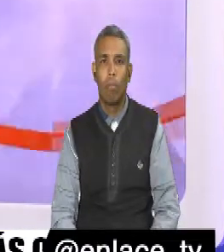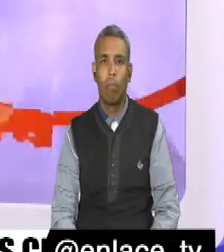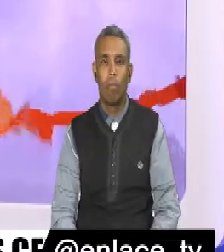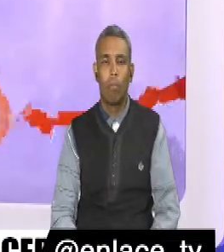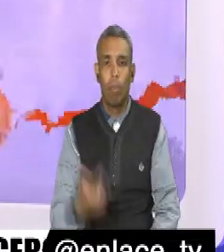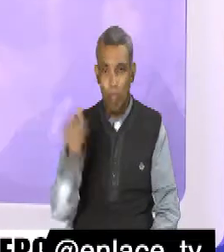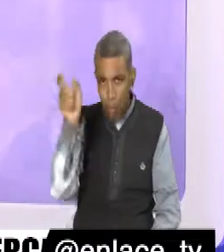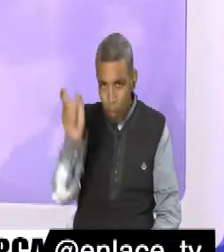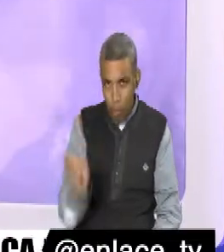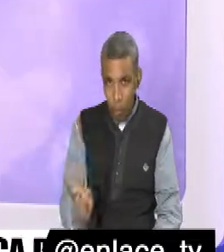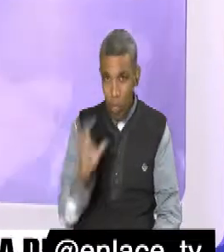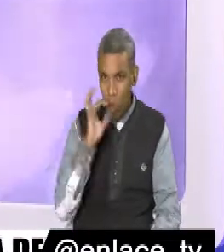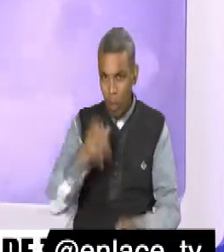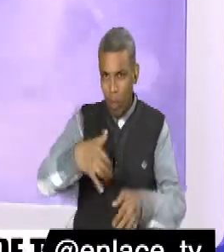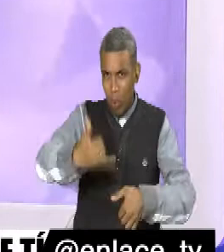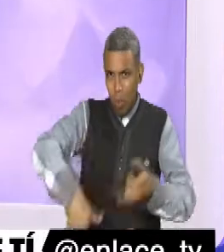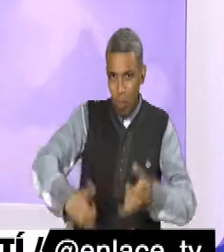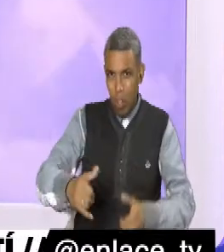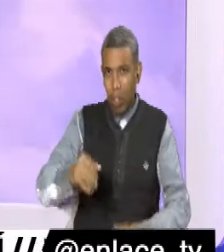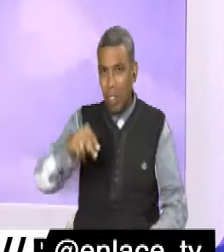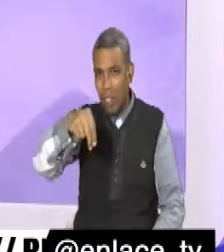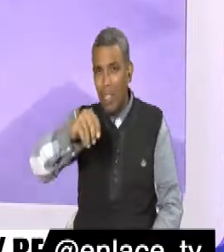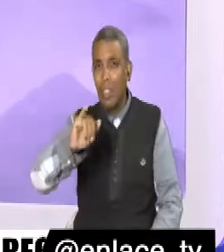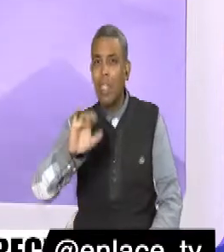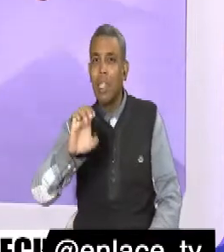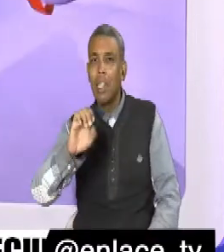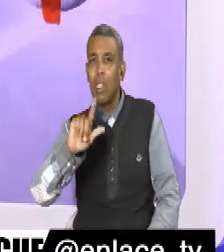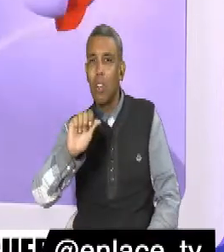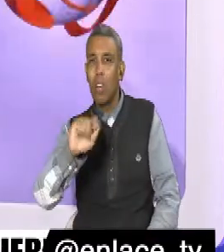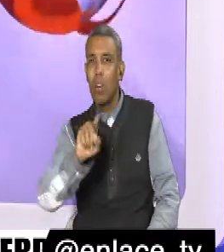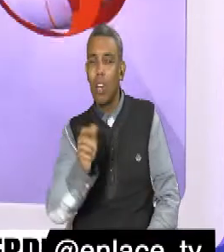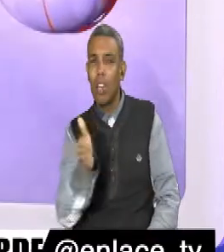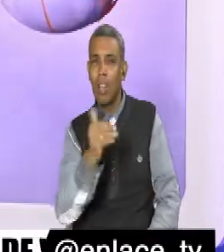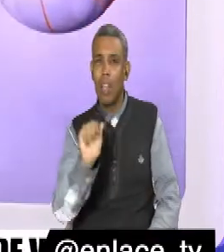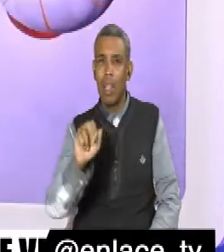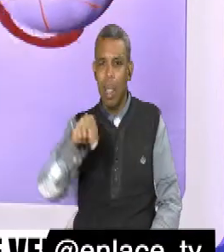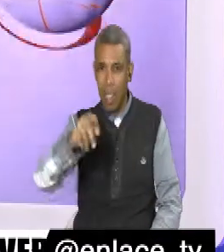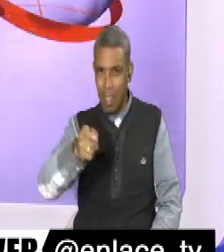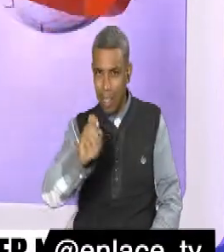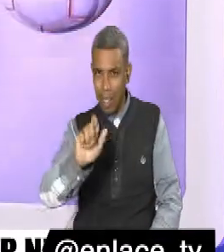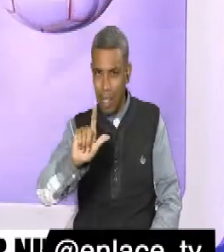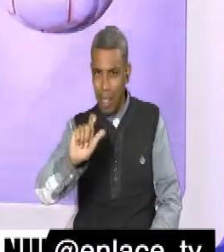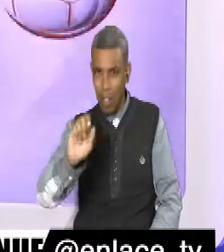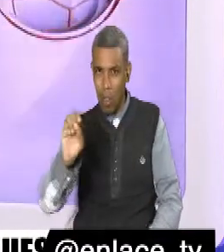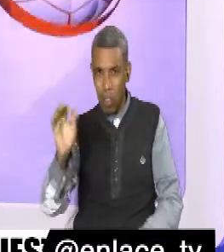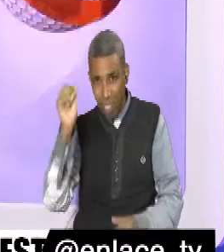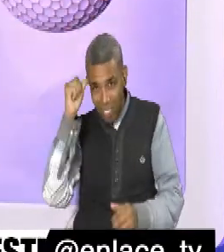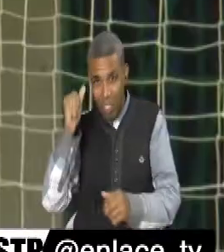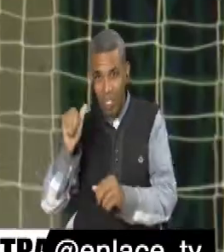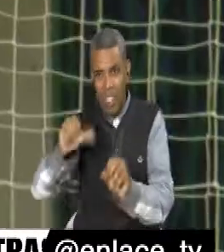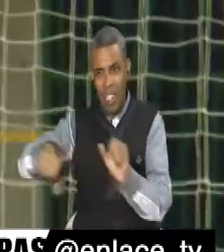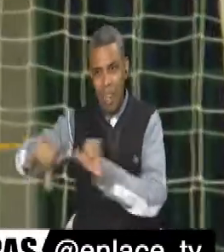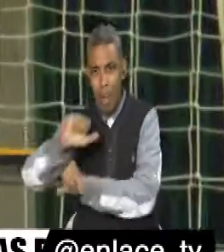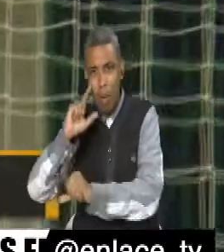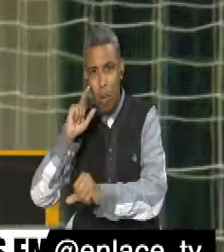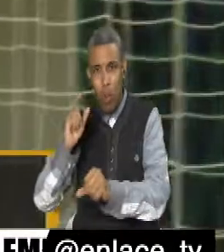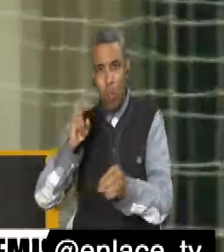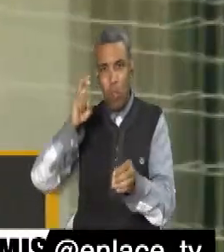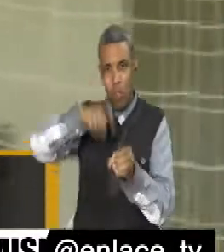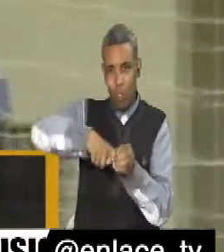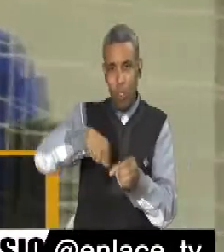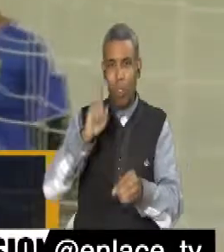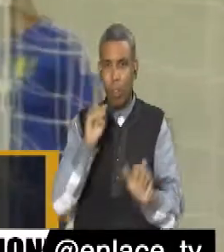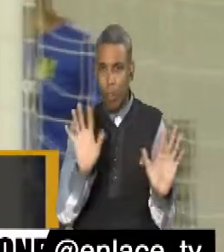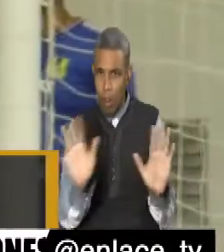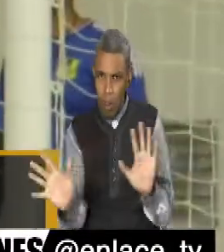nuevas contrataciones. Se trata del arquero argentino que espera llenar las expectativas del equipo y por supuesto de la afición. Ese es Nicolás Angelotti,